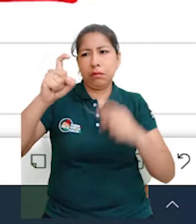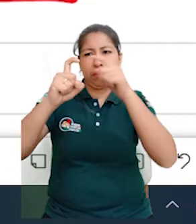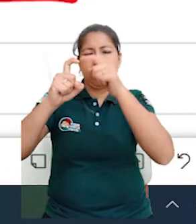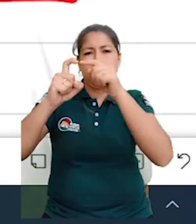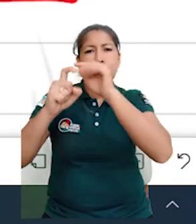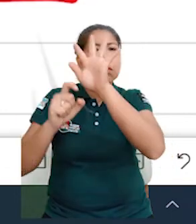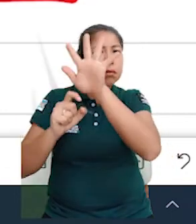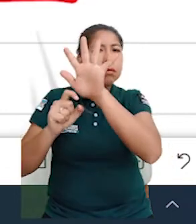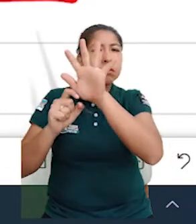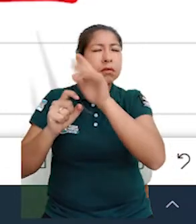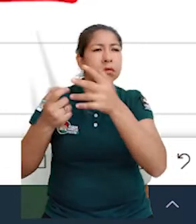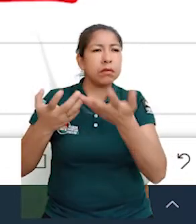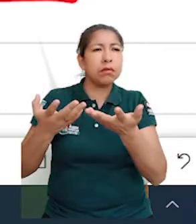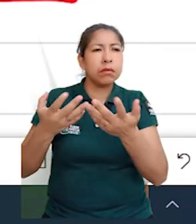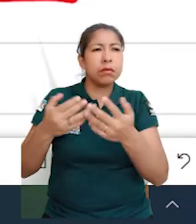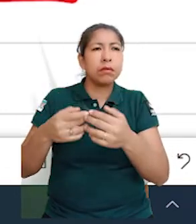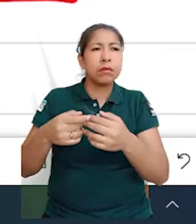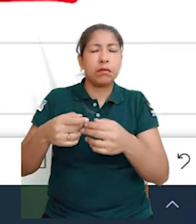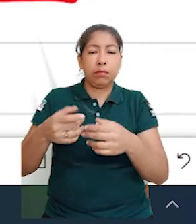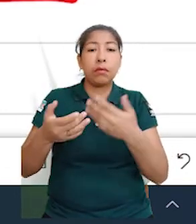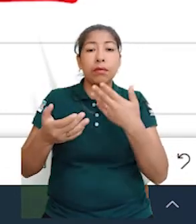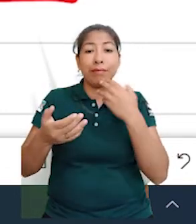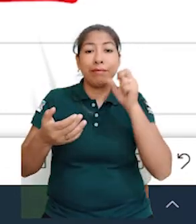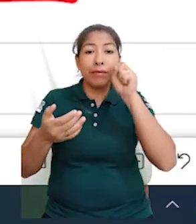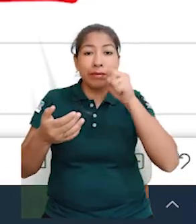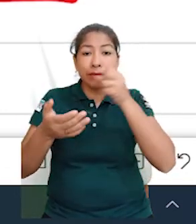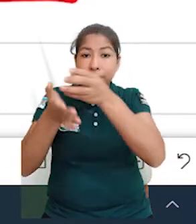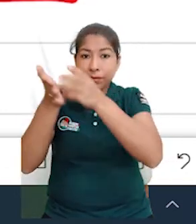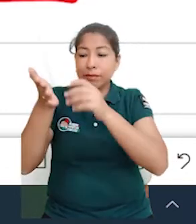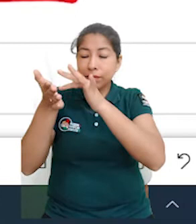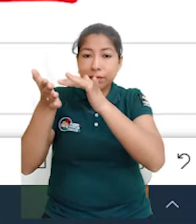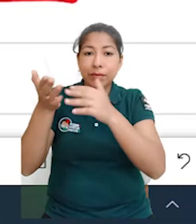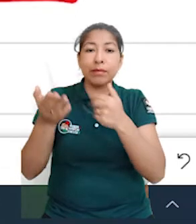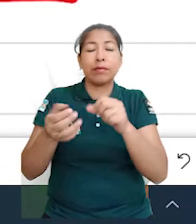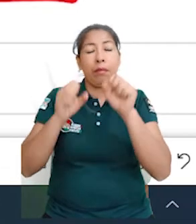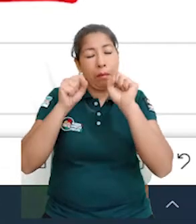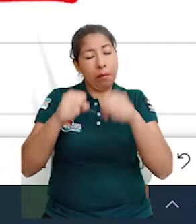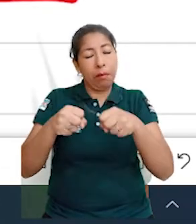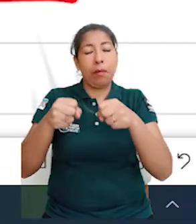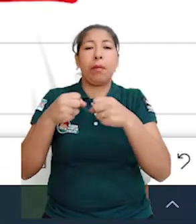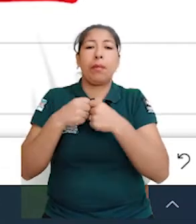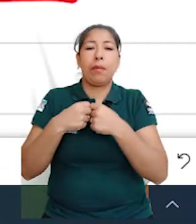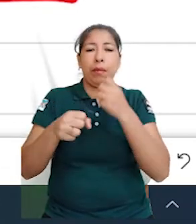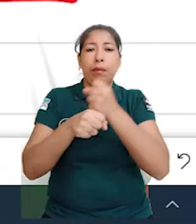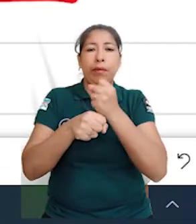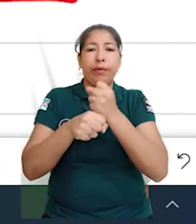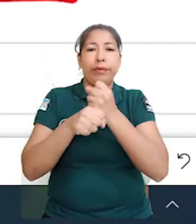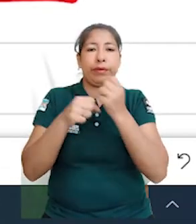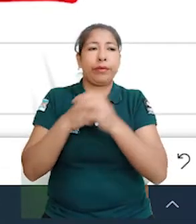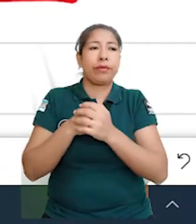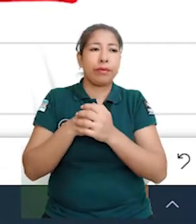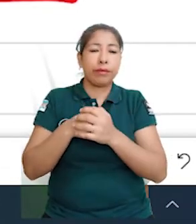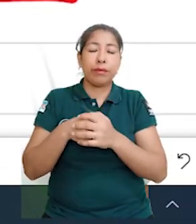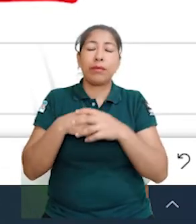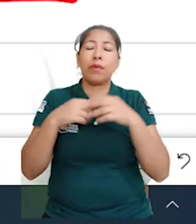sitio, un 5 positivo no da un valor imposible de calcular, ¿no es cierto? Es simplemente logaritmo de 5, lo